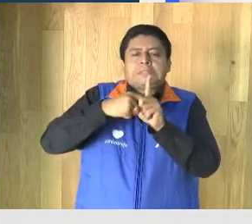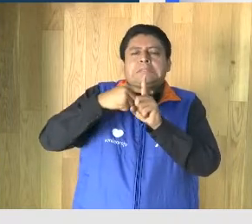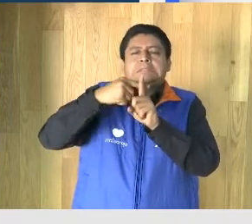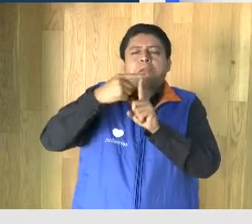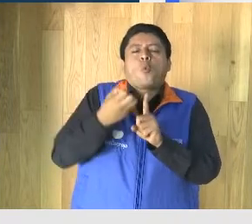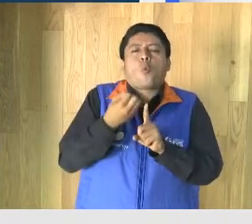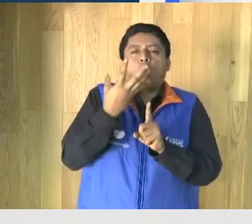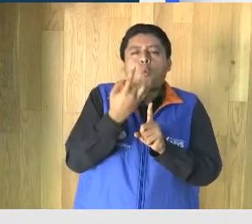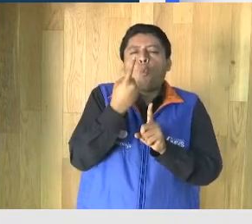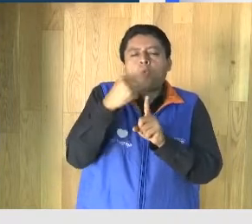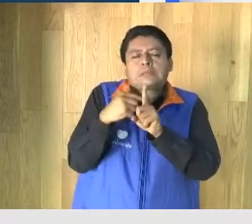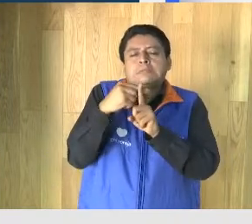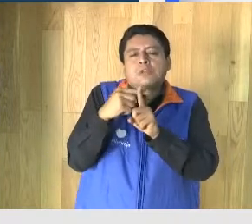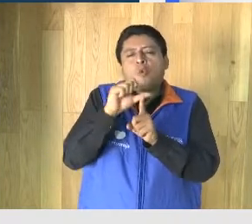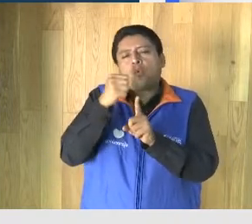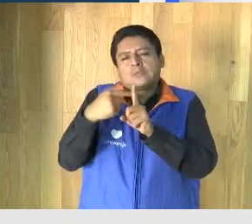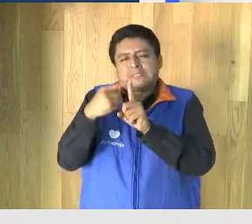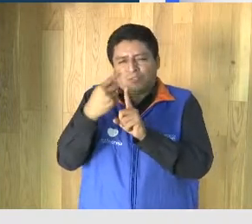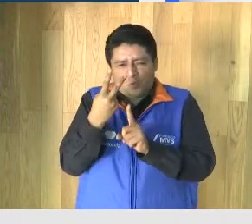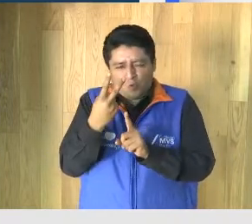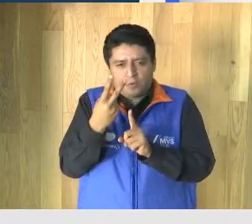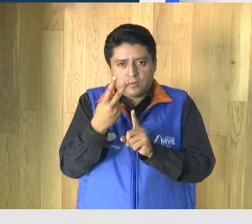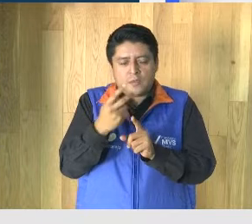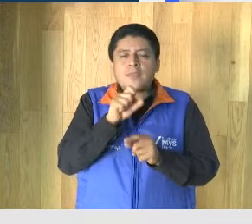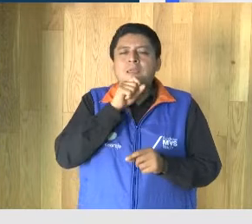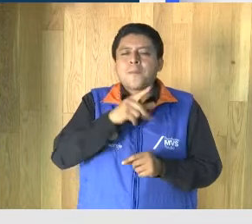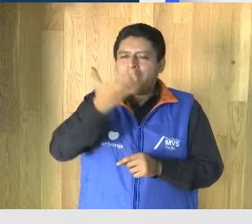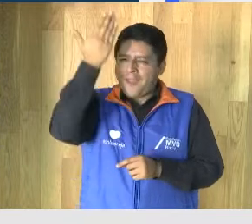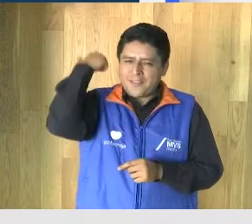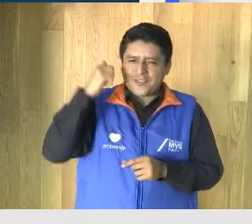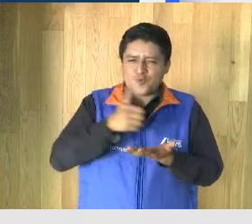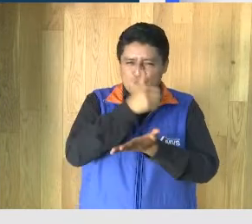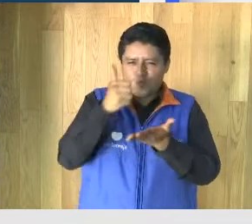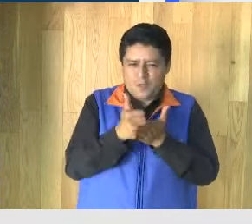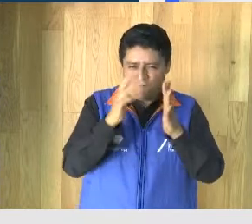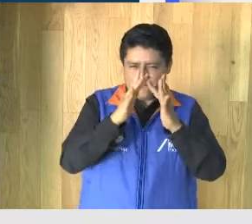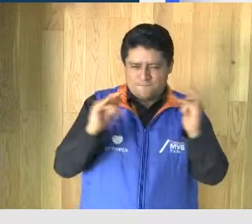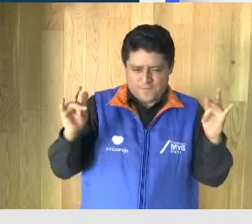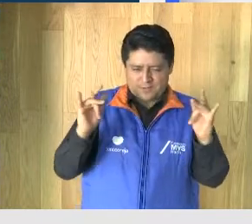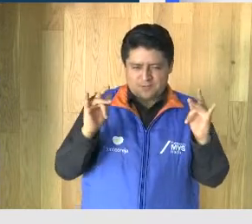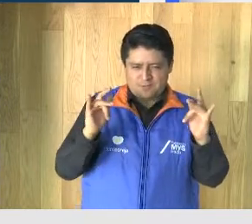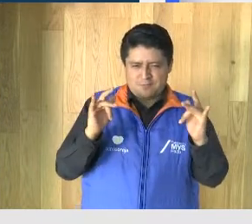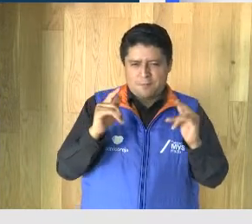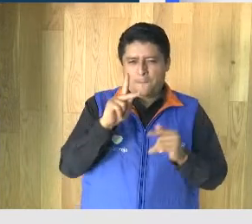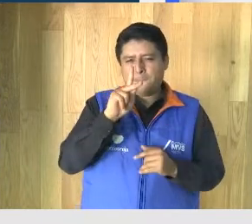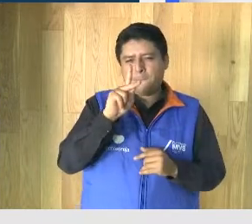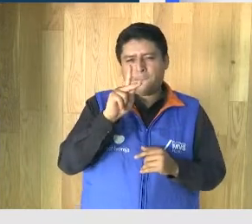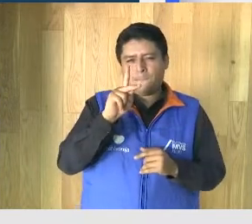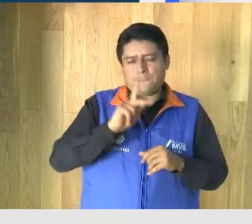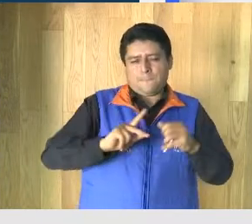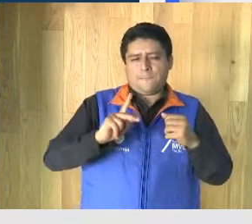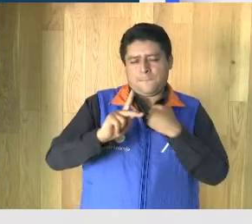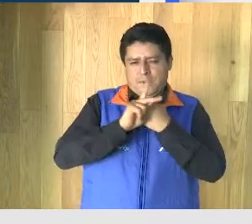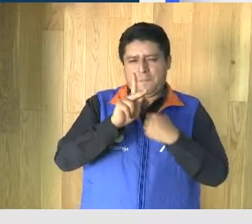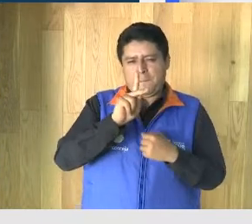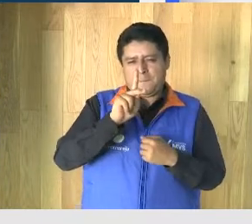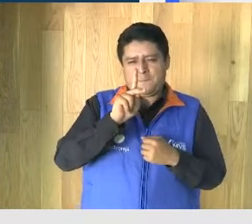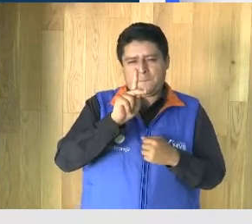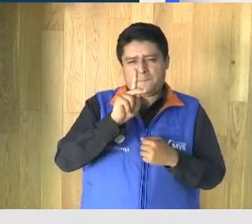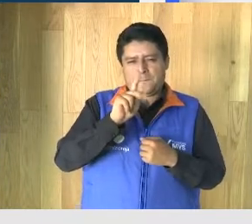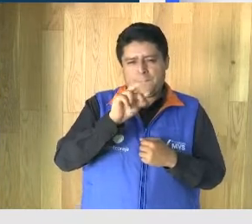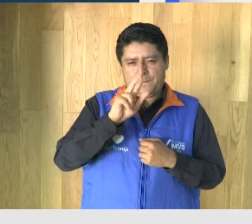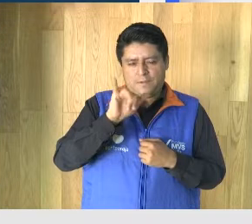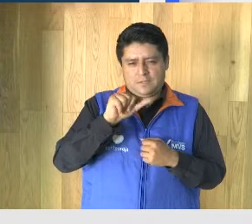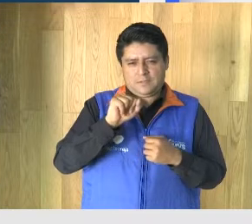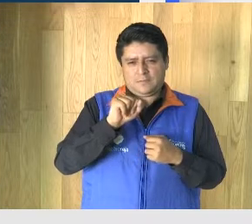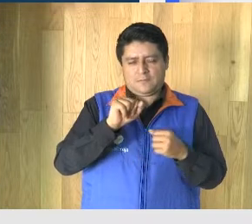gran Acuerdo de París, ¿no? Que es un acuerdo histórico que ubica este objetivo de mantener la temperatura media